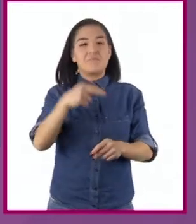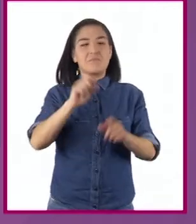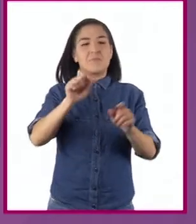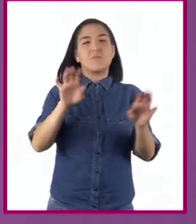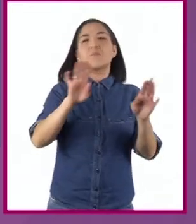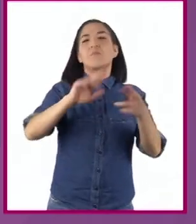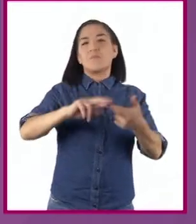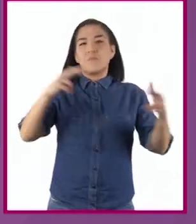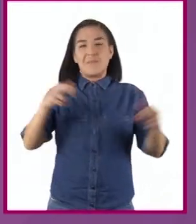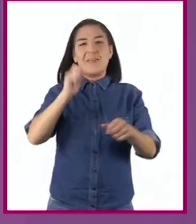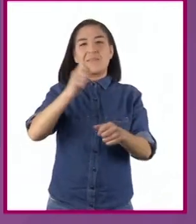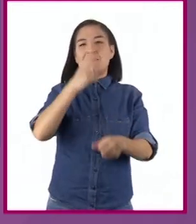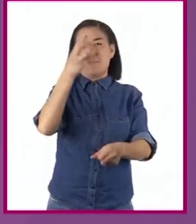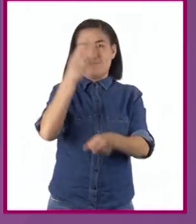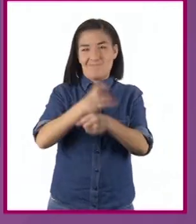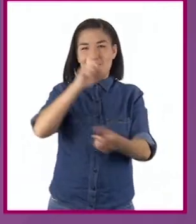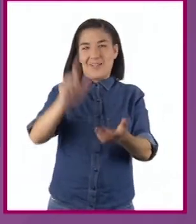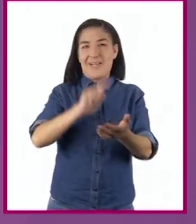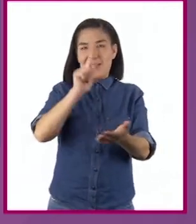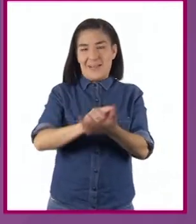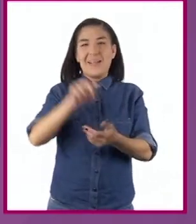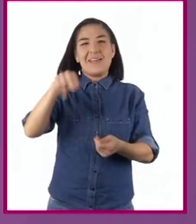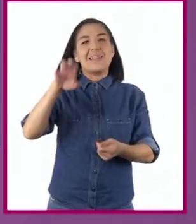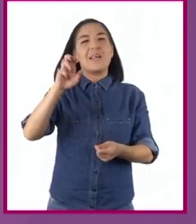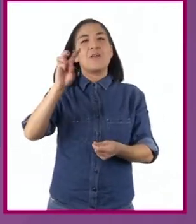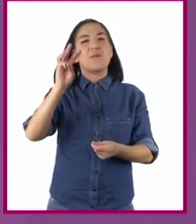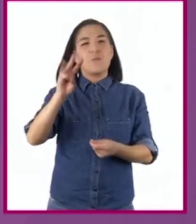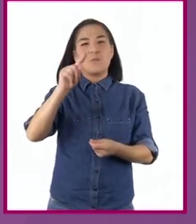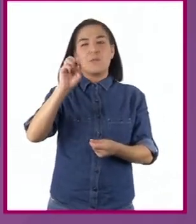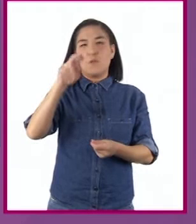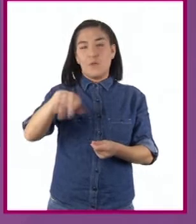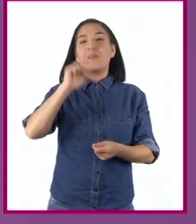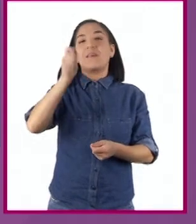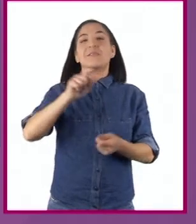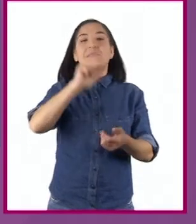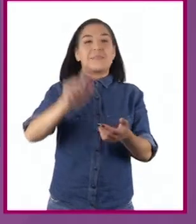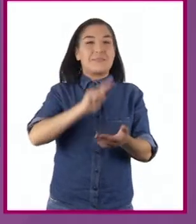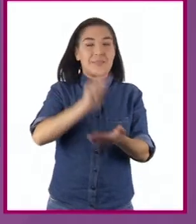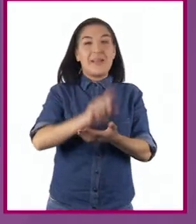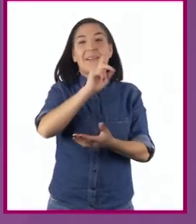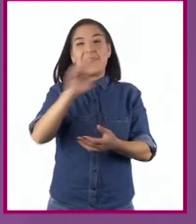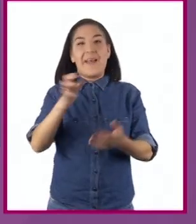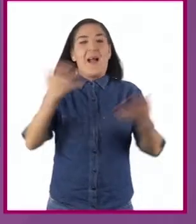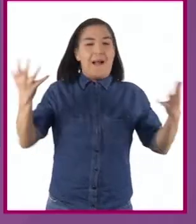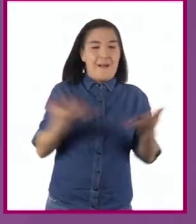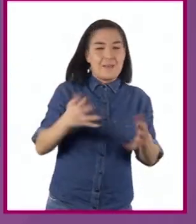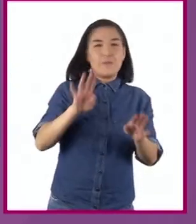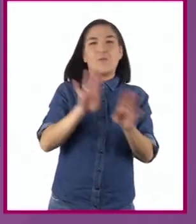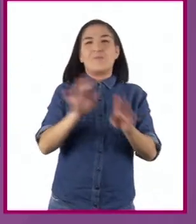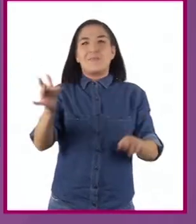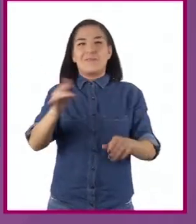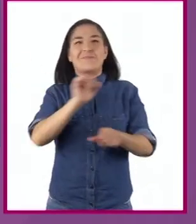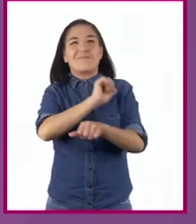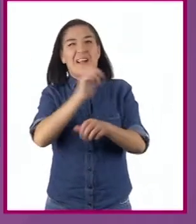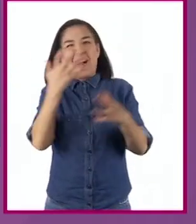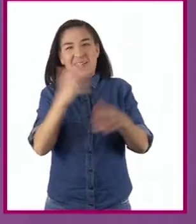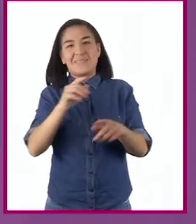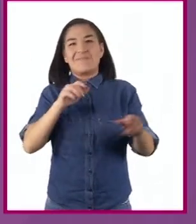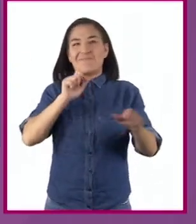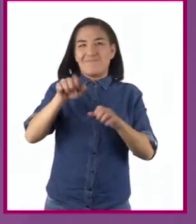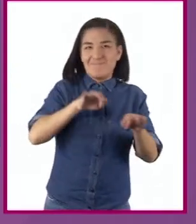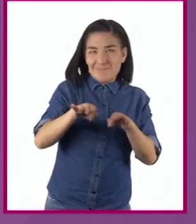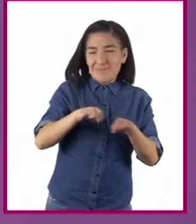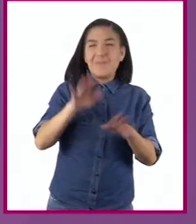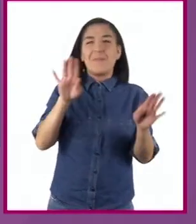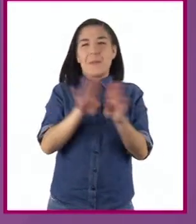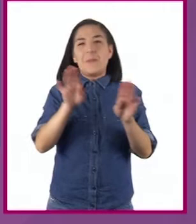con la tercera ley de Newton, también conocida como ley de acción y reacción, ya que la superficie ejerce sobre el